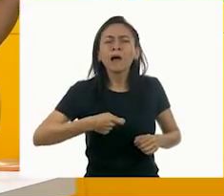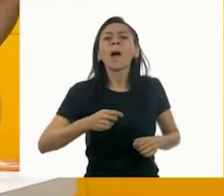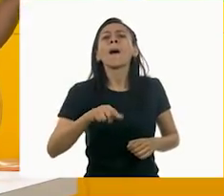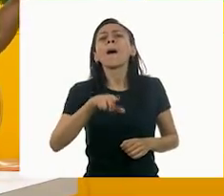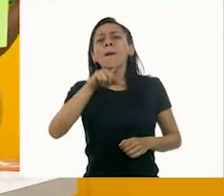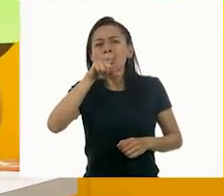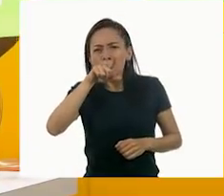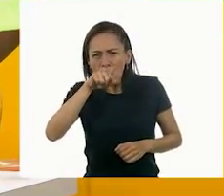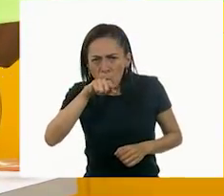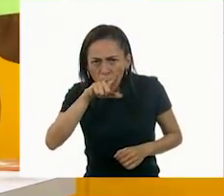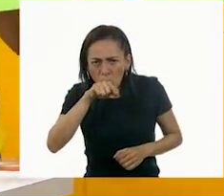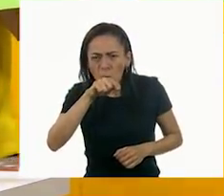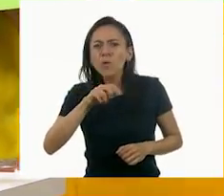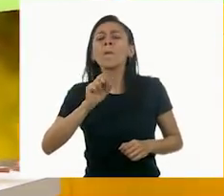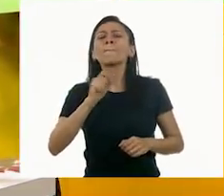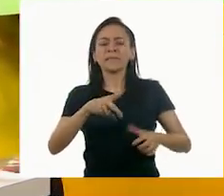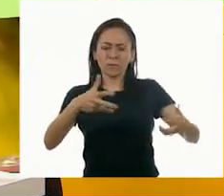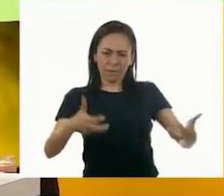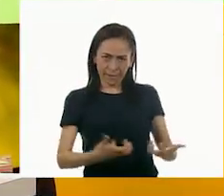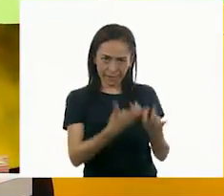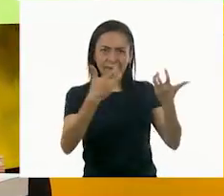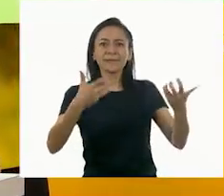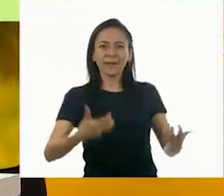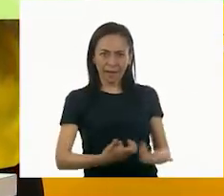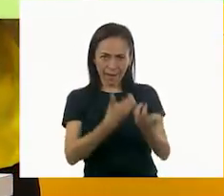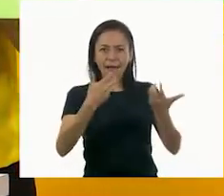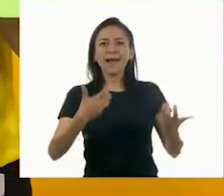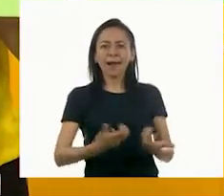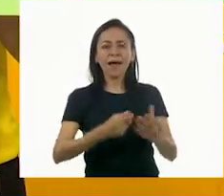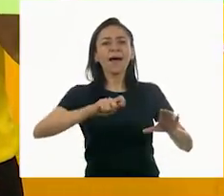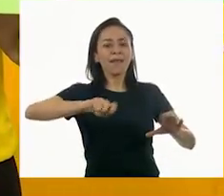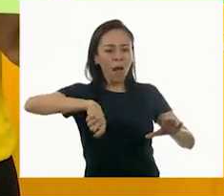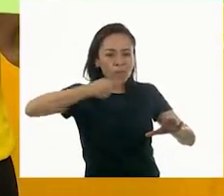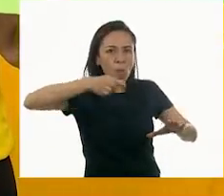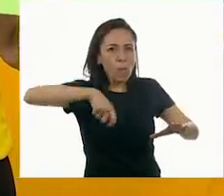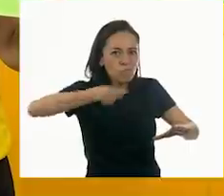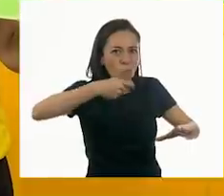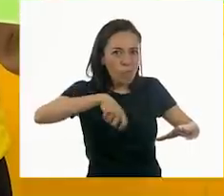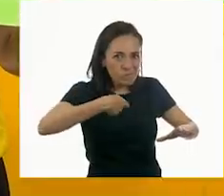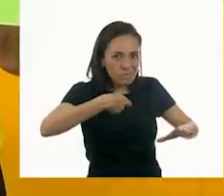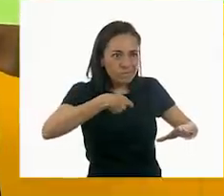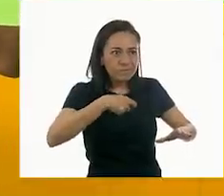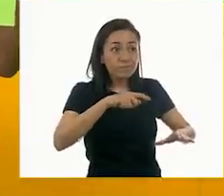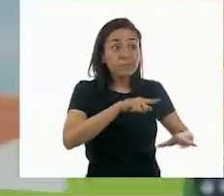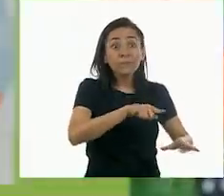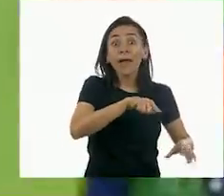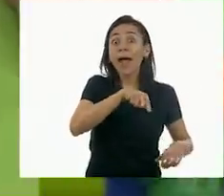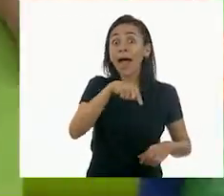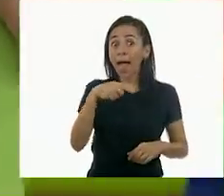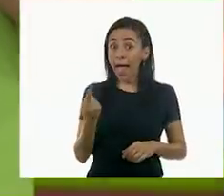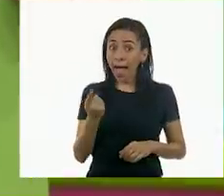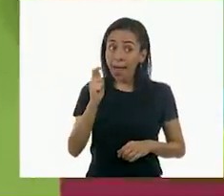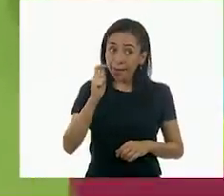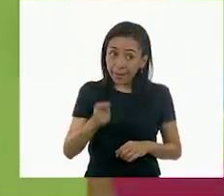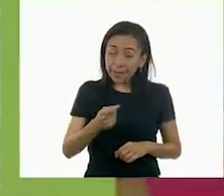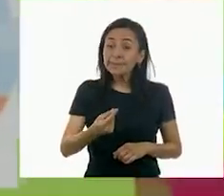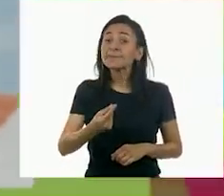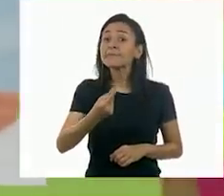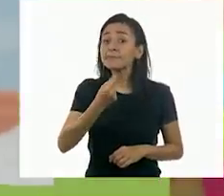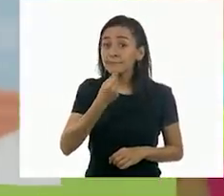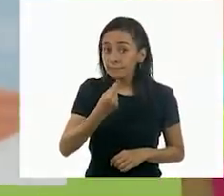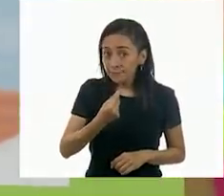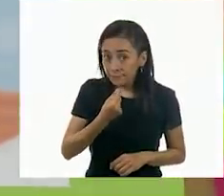ensalada. Ah, pero por este lado encontramos a un niño que